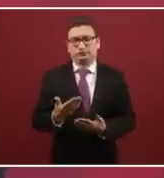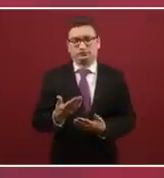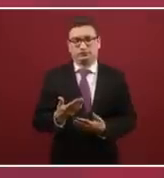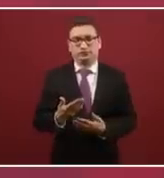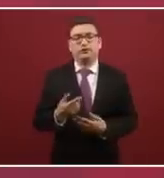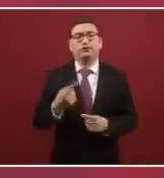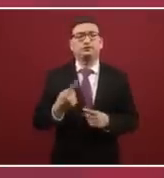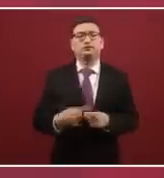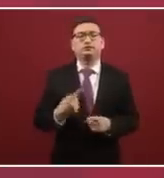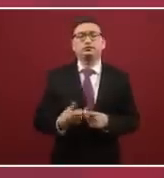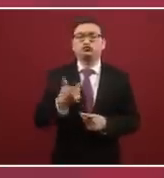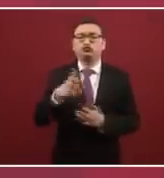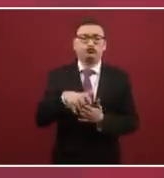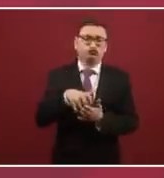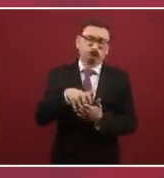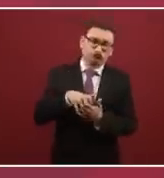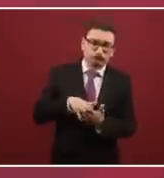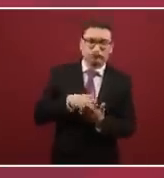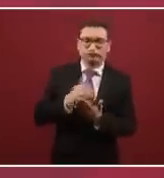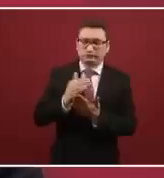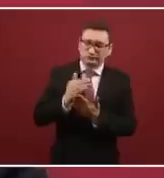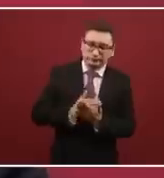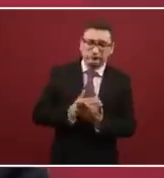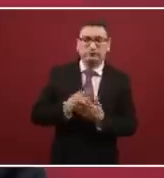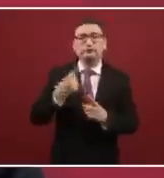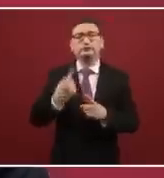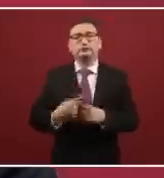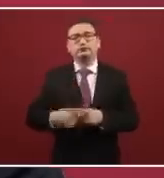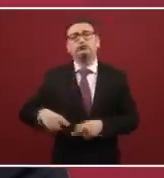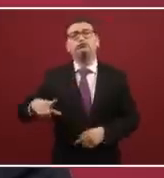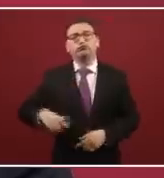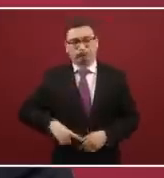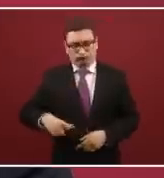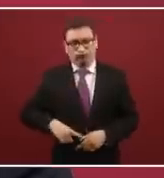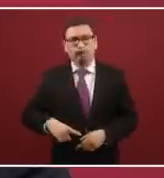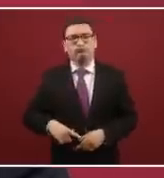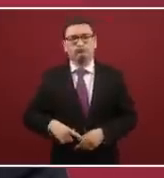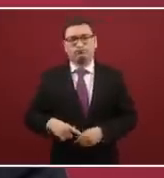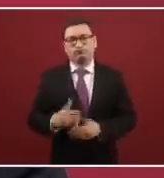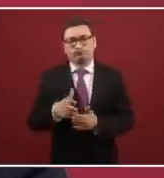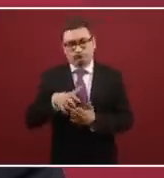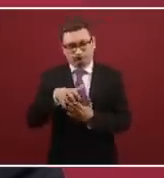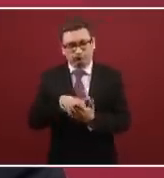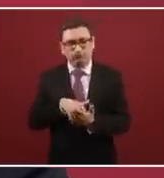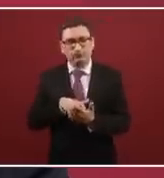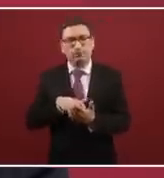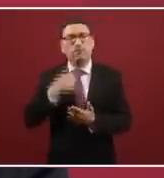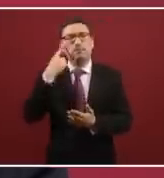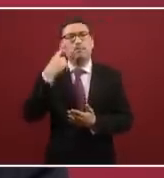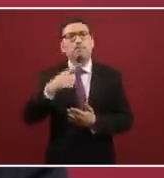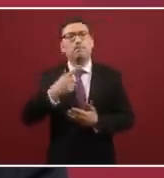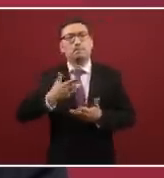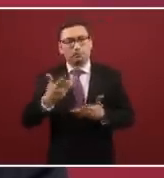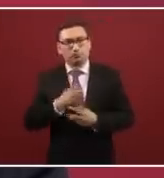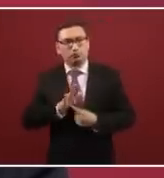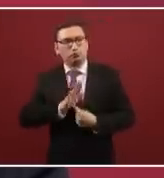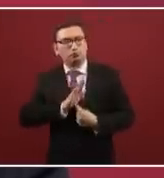va a apretar el cinturón, el que se está apretando el cinturón, es el gobierno, dando el ejemplo